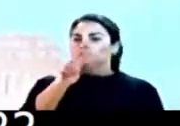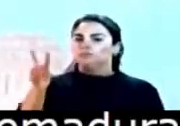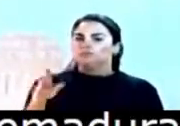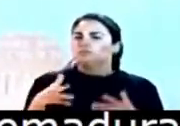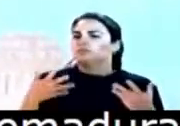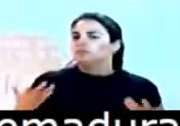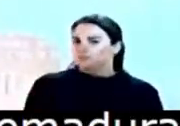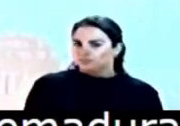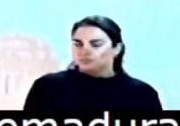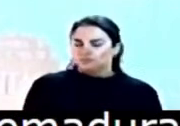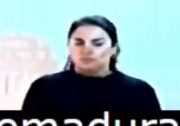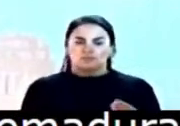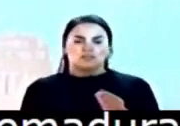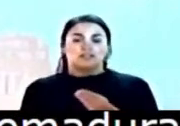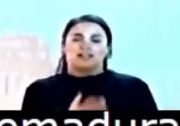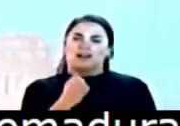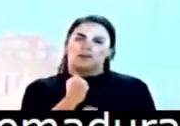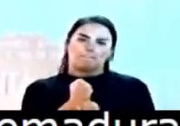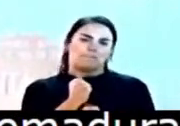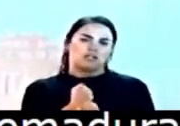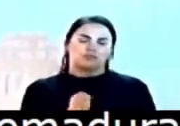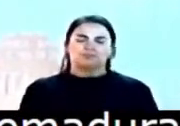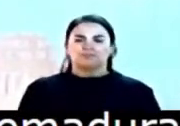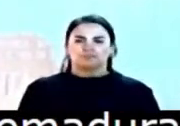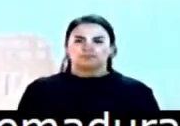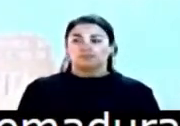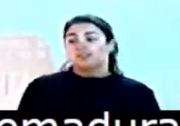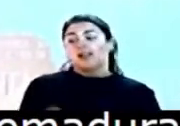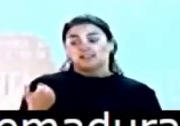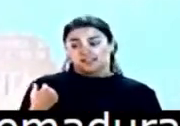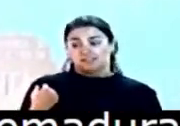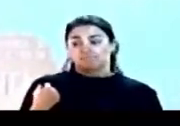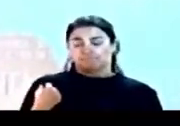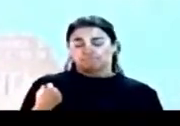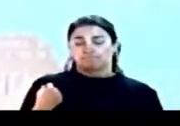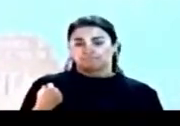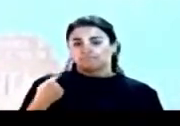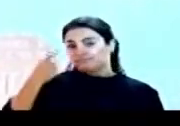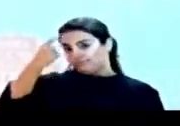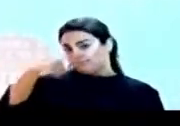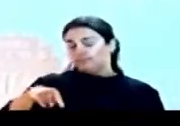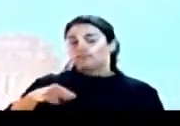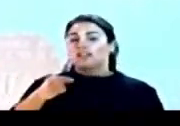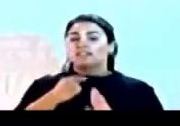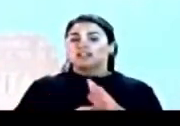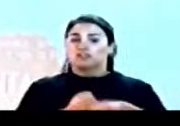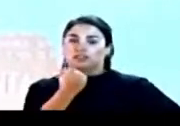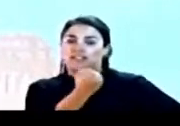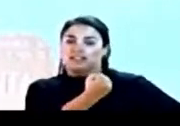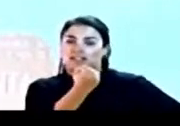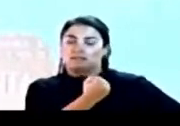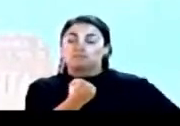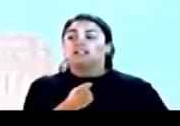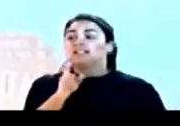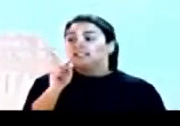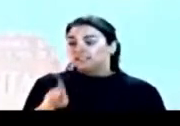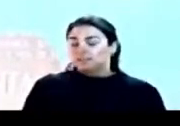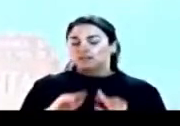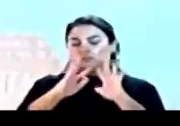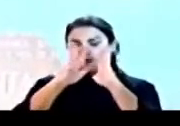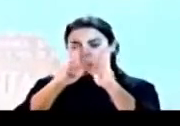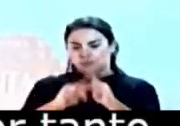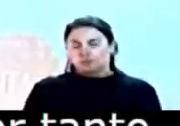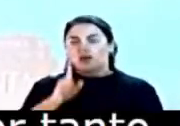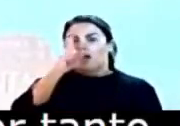es la creación de empleo. Ayer conocimos los datos de diciembre y, por tanto, los datos